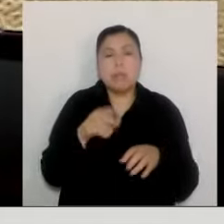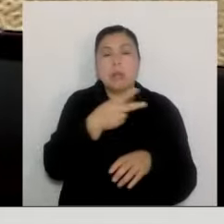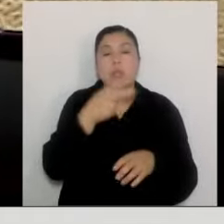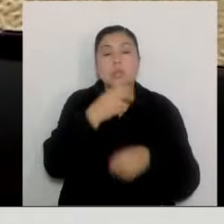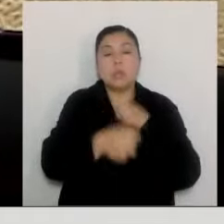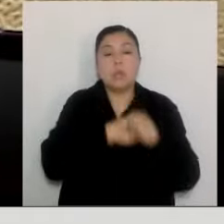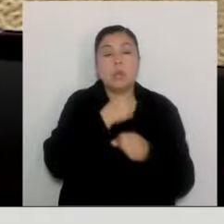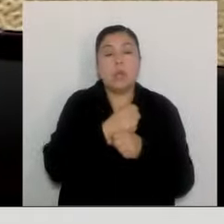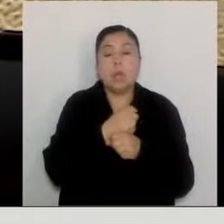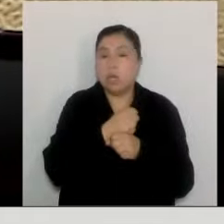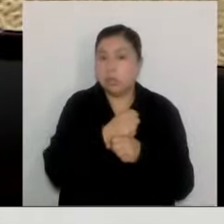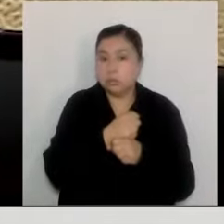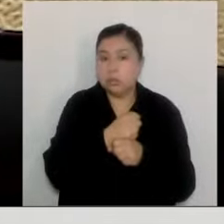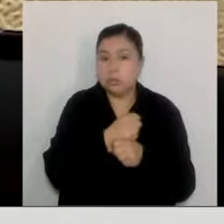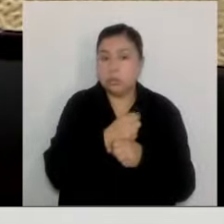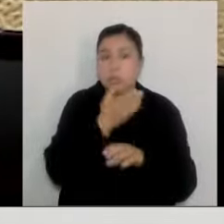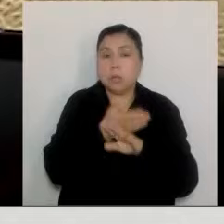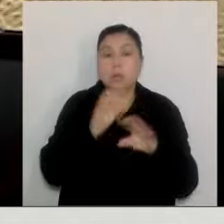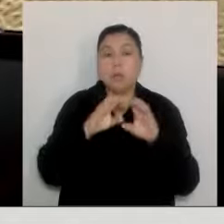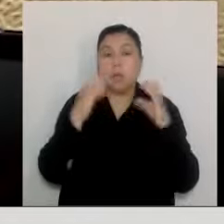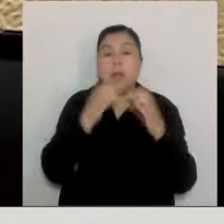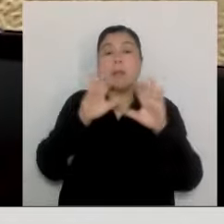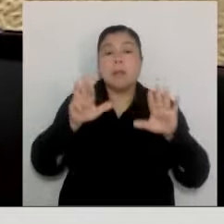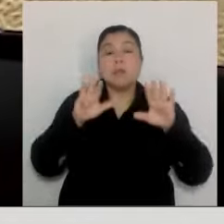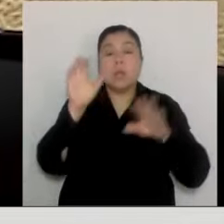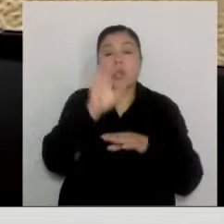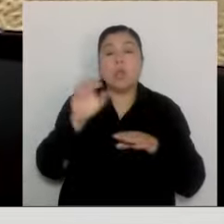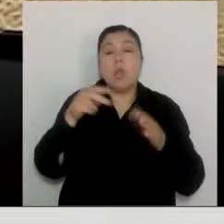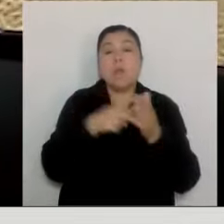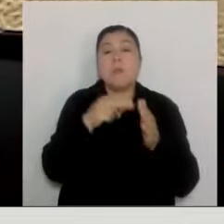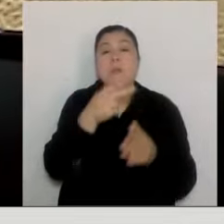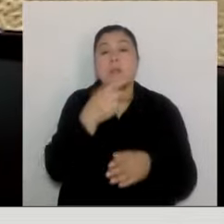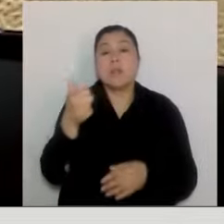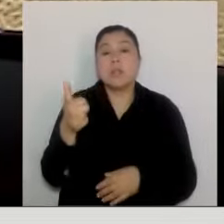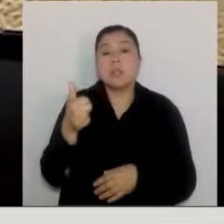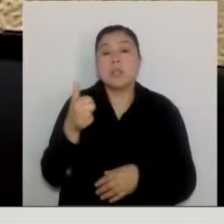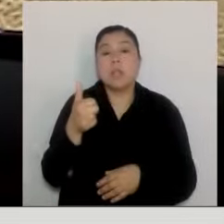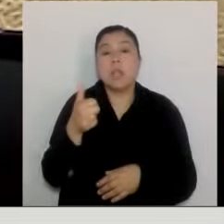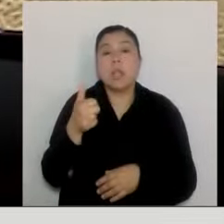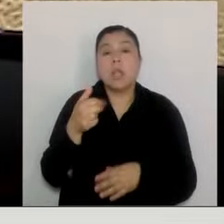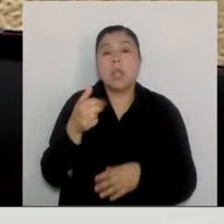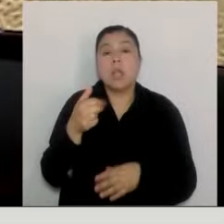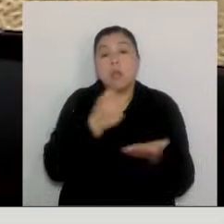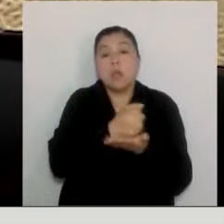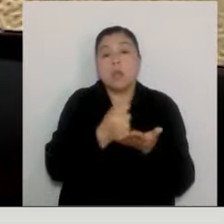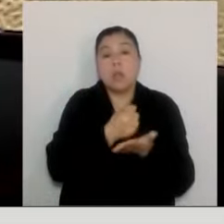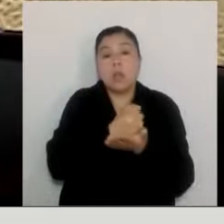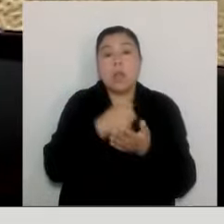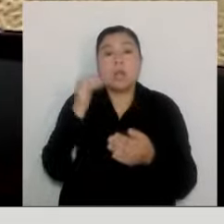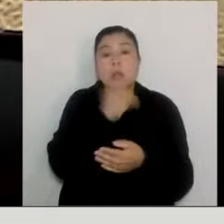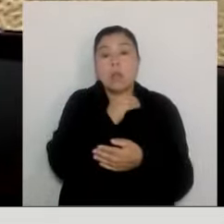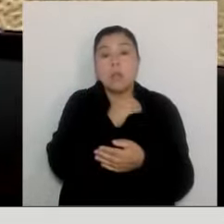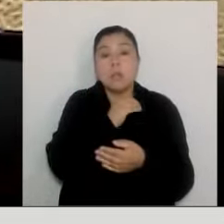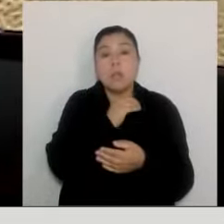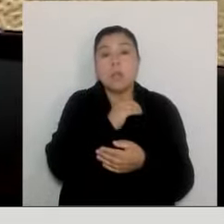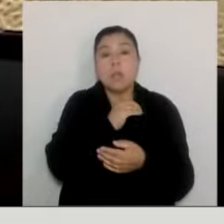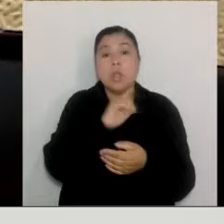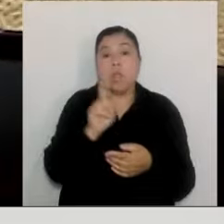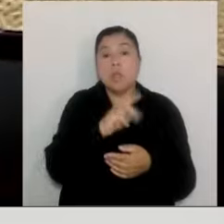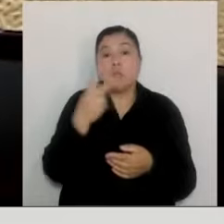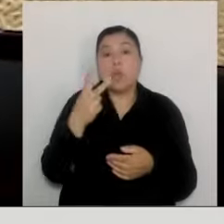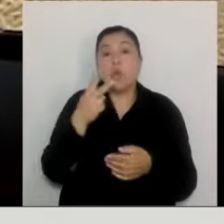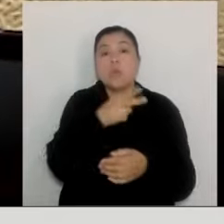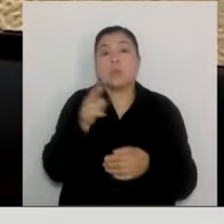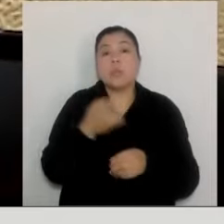nosotros pedimos esta cámara el feriado para el 19 de enero del 2026 y sería bueno tramitarlo rápido No semanas dos semanas antes que eso